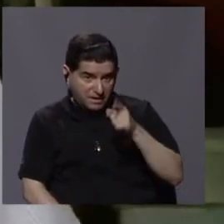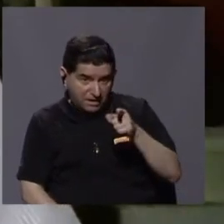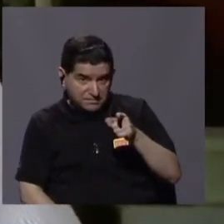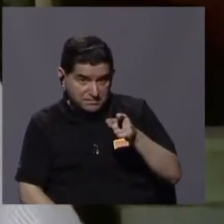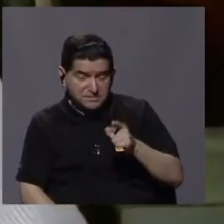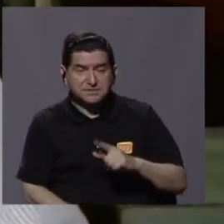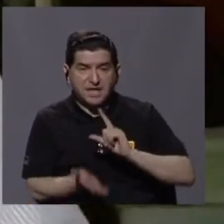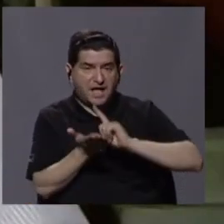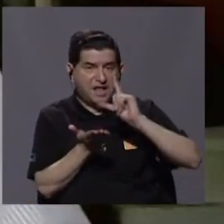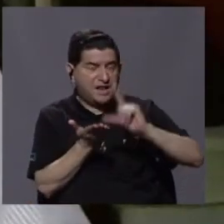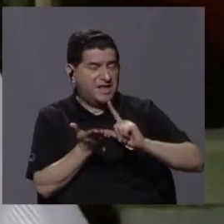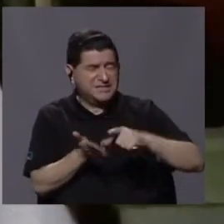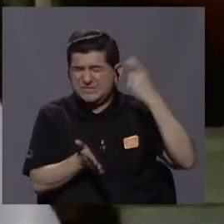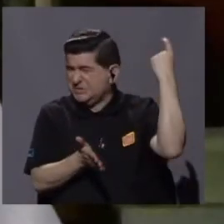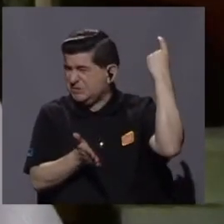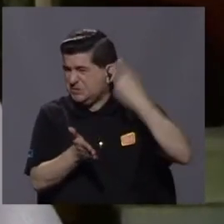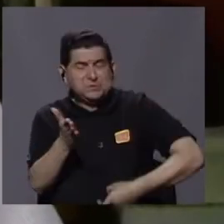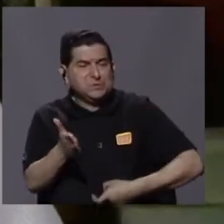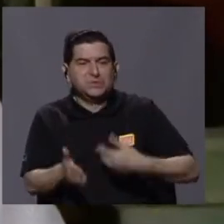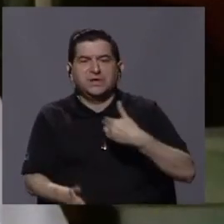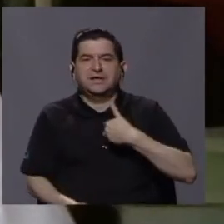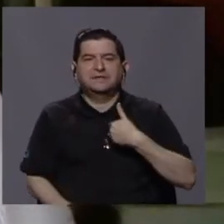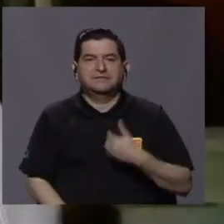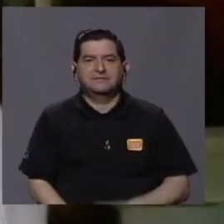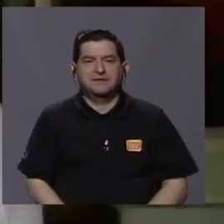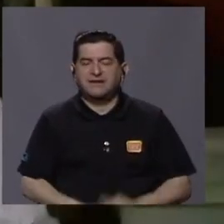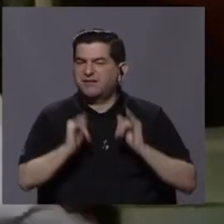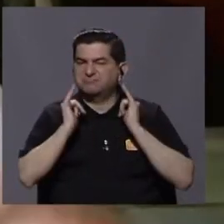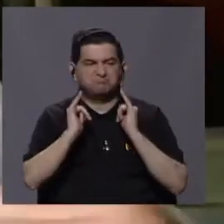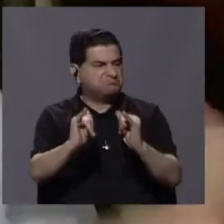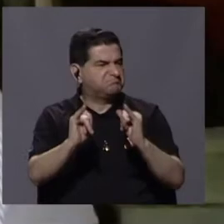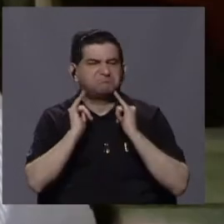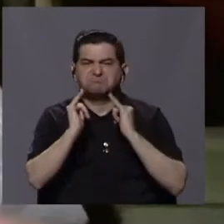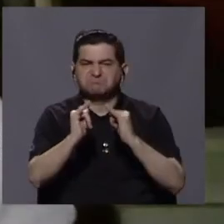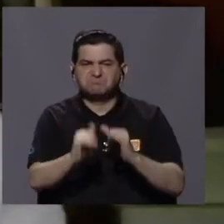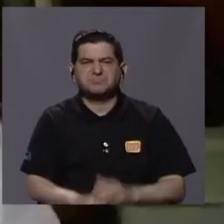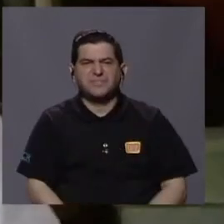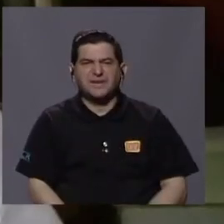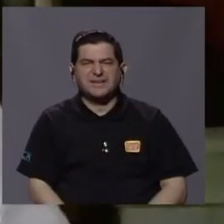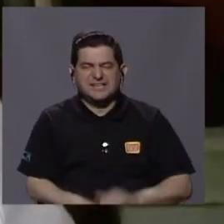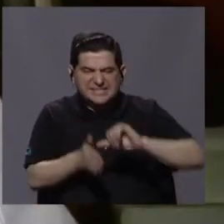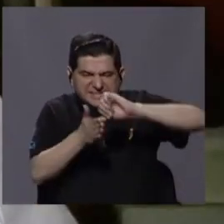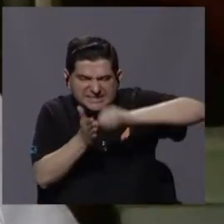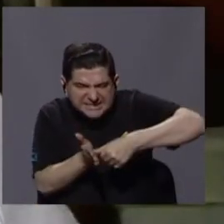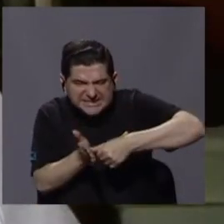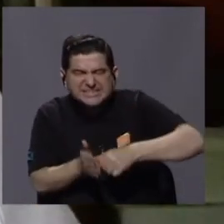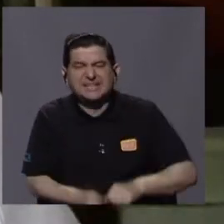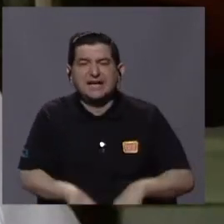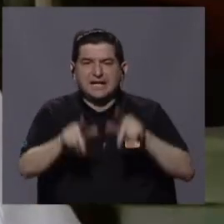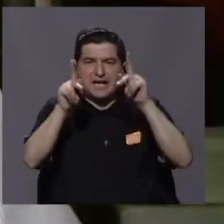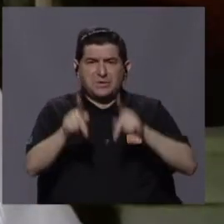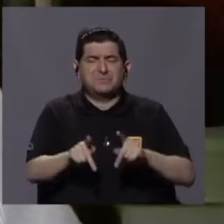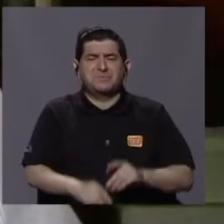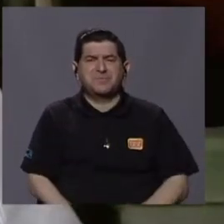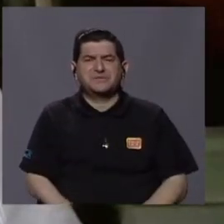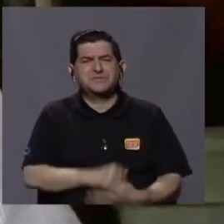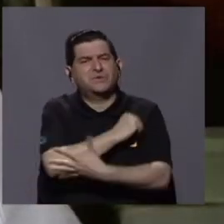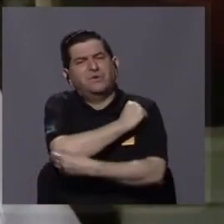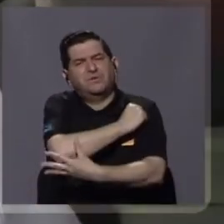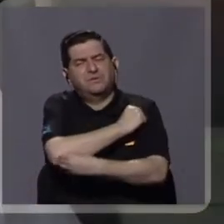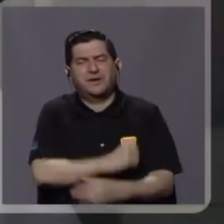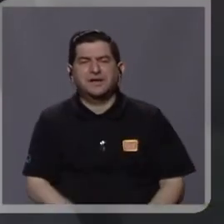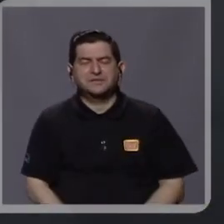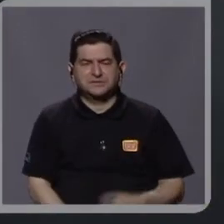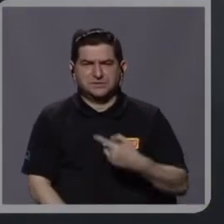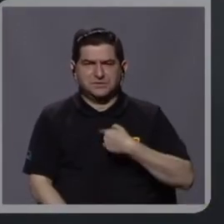la lección más brutal que tenemos de como la desigualdad se ensaña con los excluidos voy a poner una